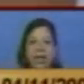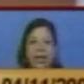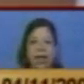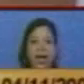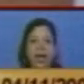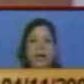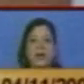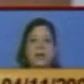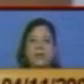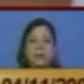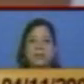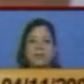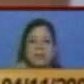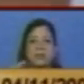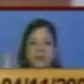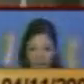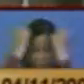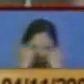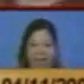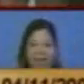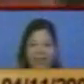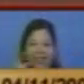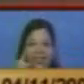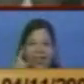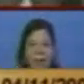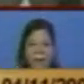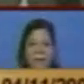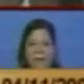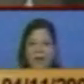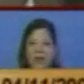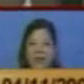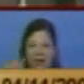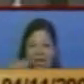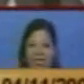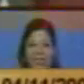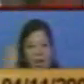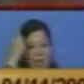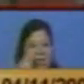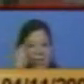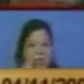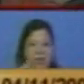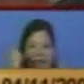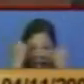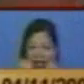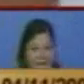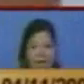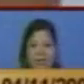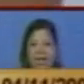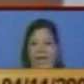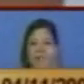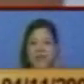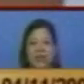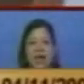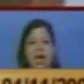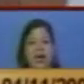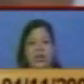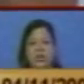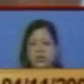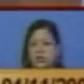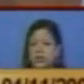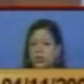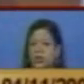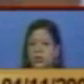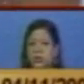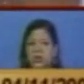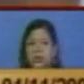como algunos, creo que Elías Agua se encapuchaba. Y Escarra también, y Juan Barreto, eran todos encapuchados. Ahora estos muchachitos, hijos